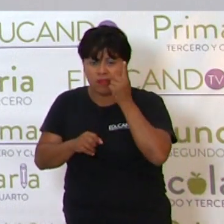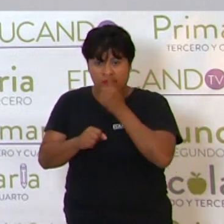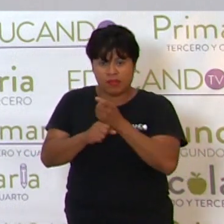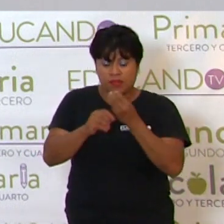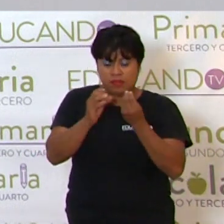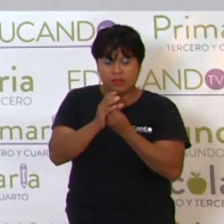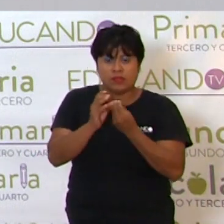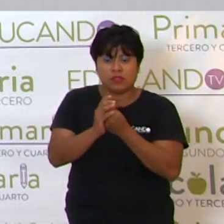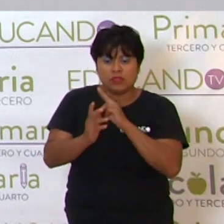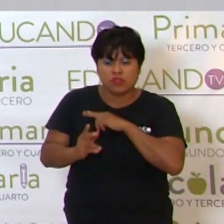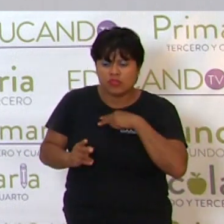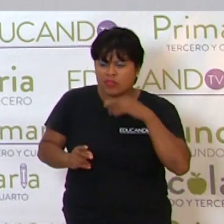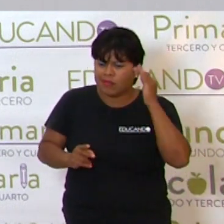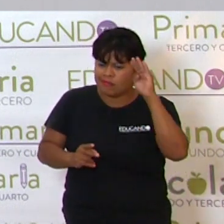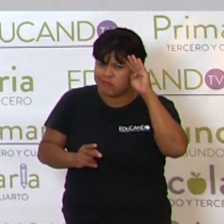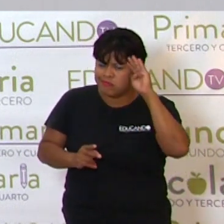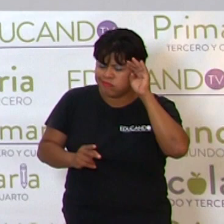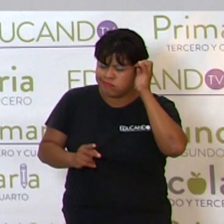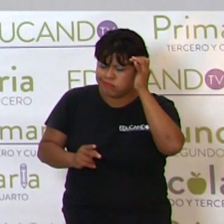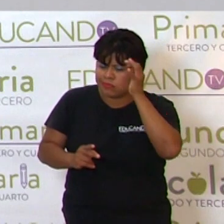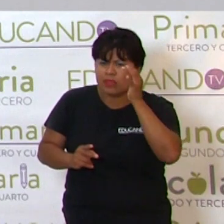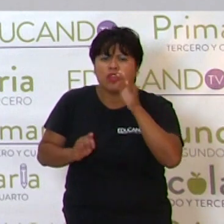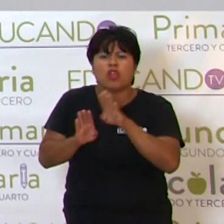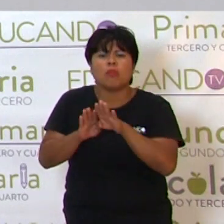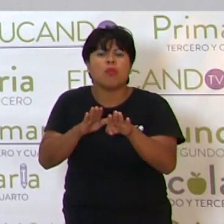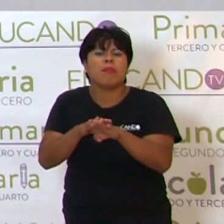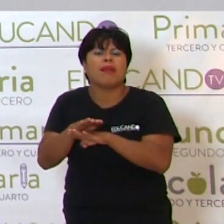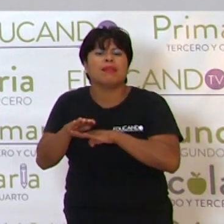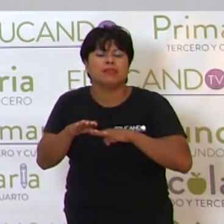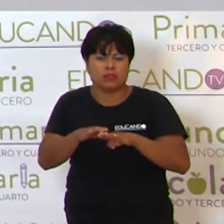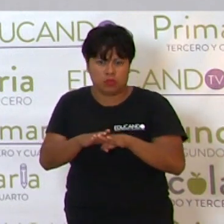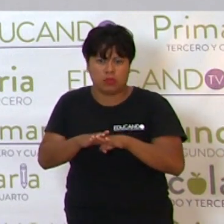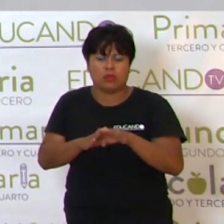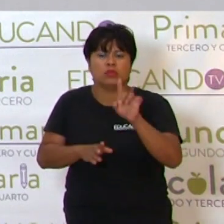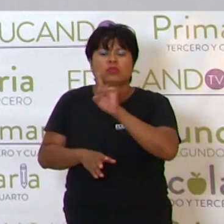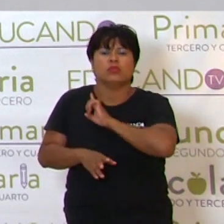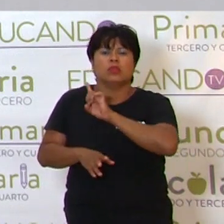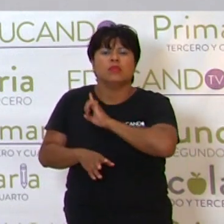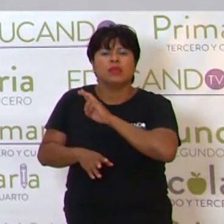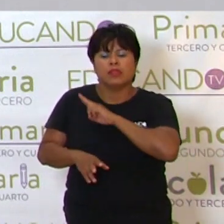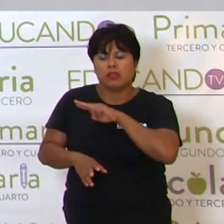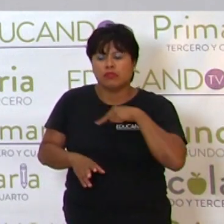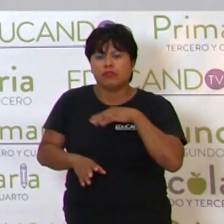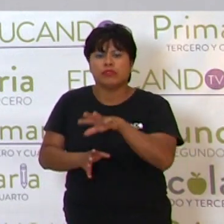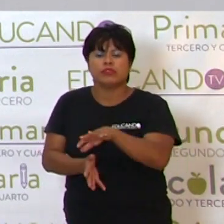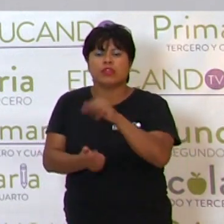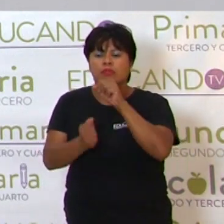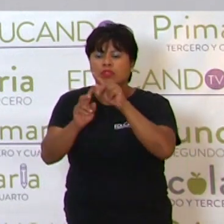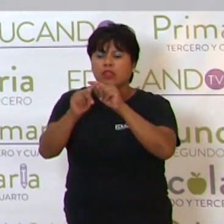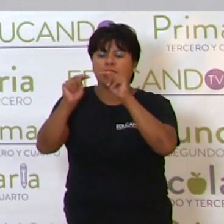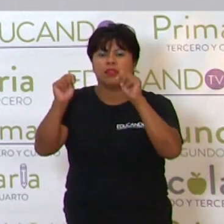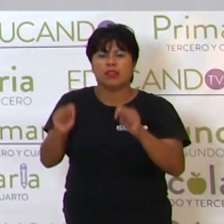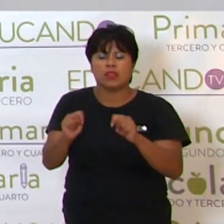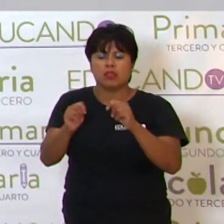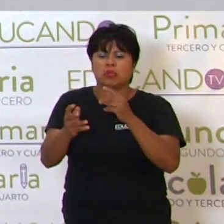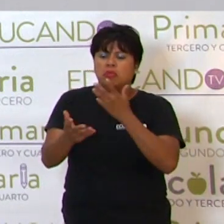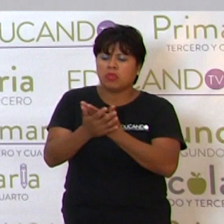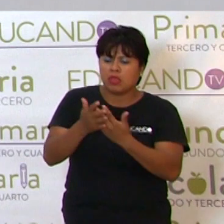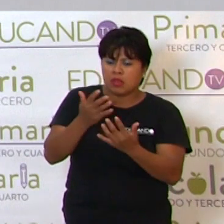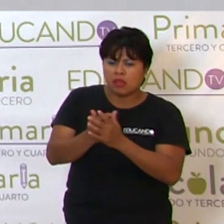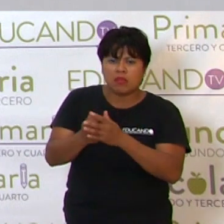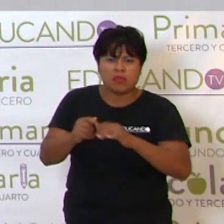un análisis pues bastante básico, digamos, porque solo sacamos el título de la